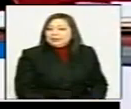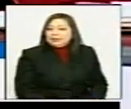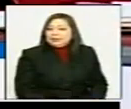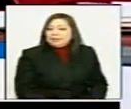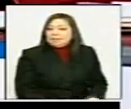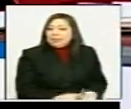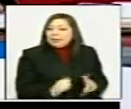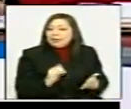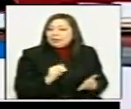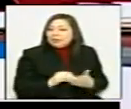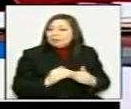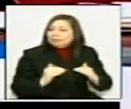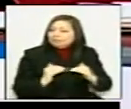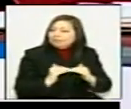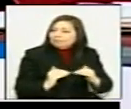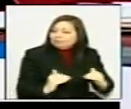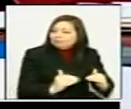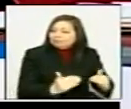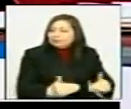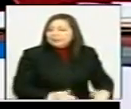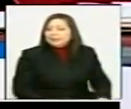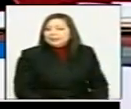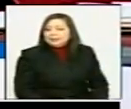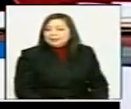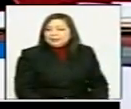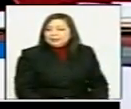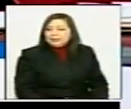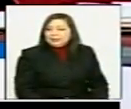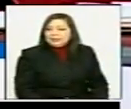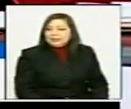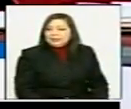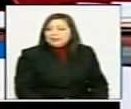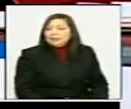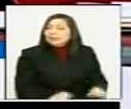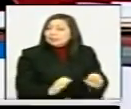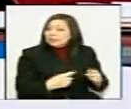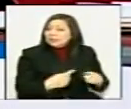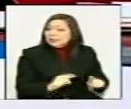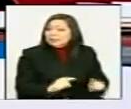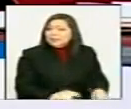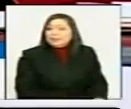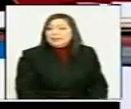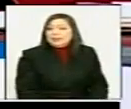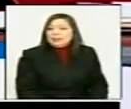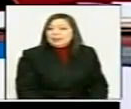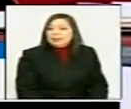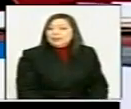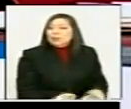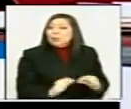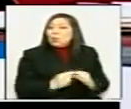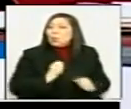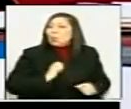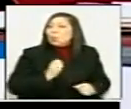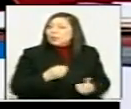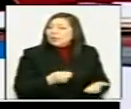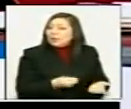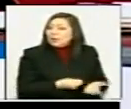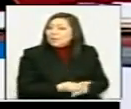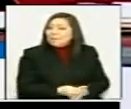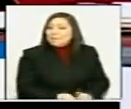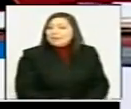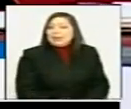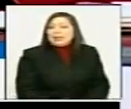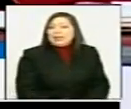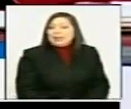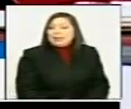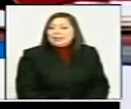que ha ejecutado este proyecto. Ha permitido que ni con jueces comprados,